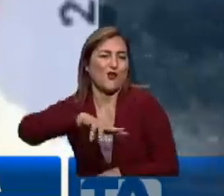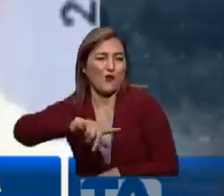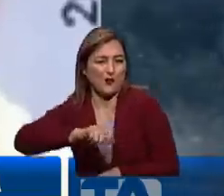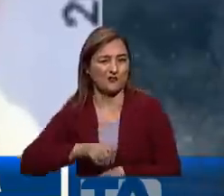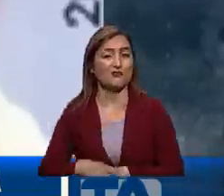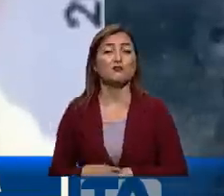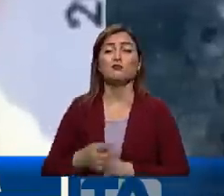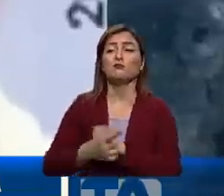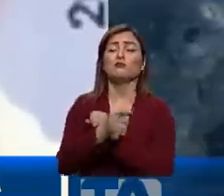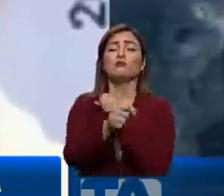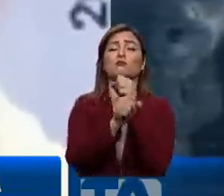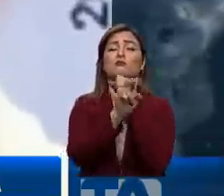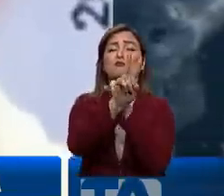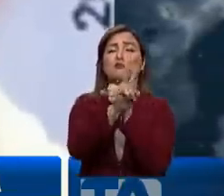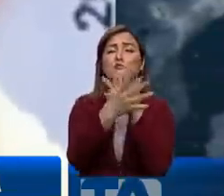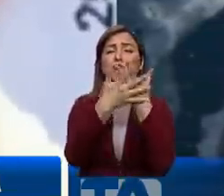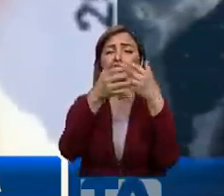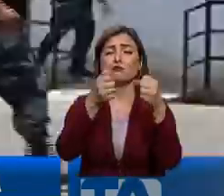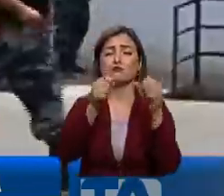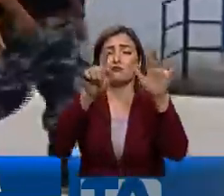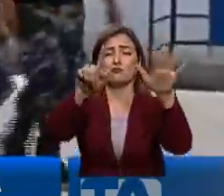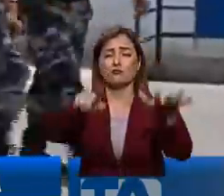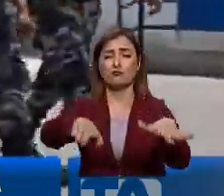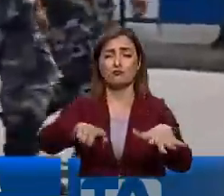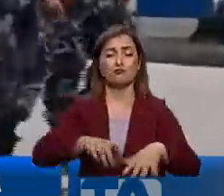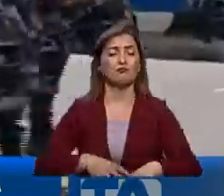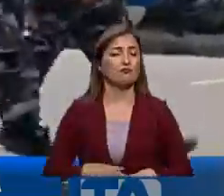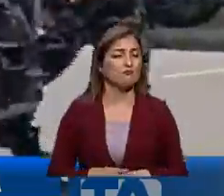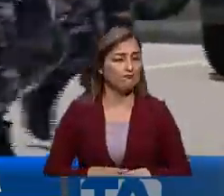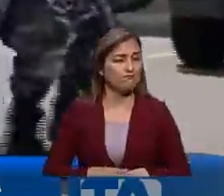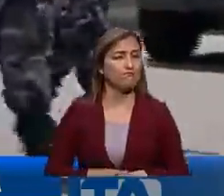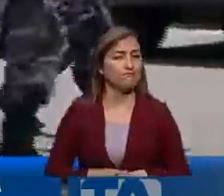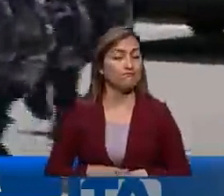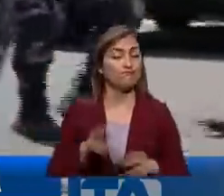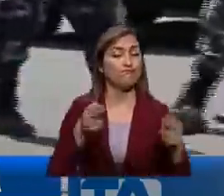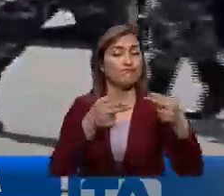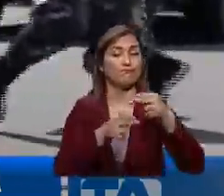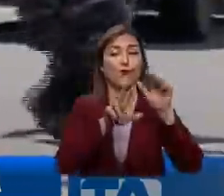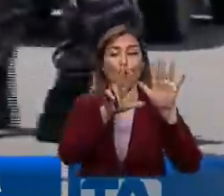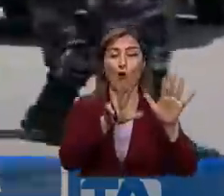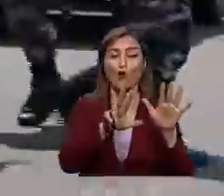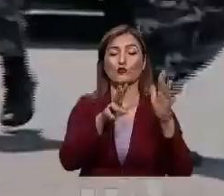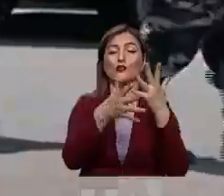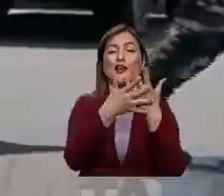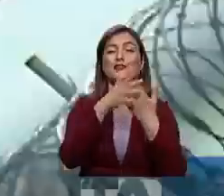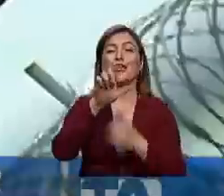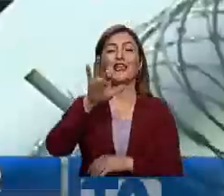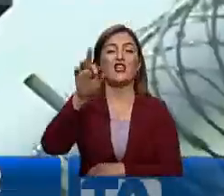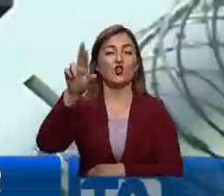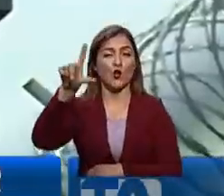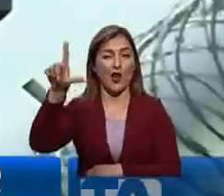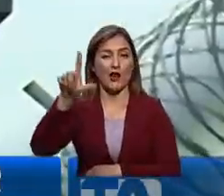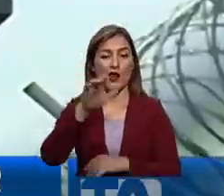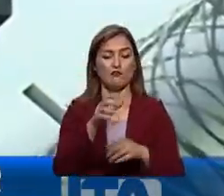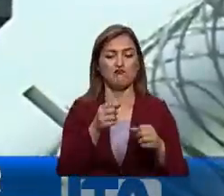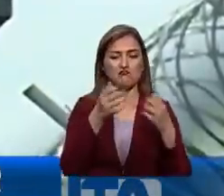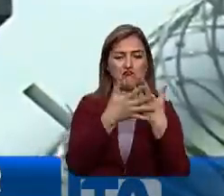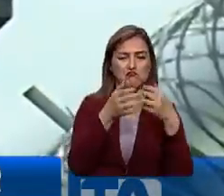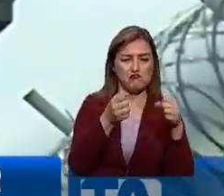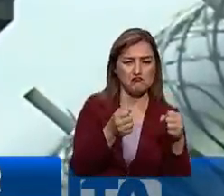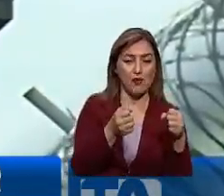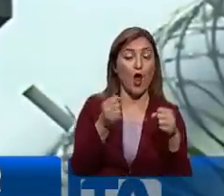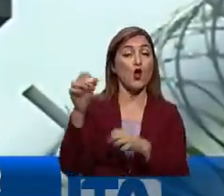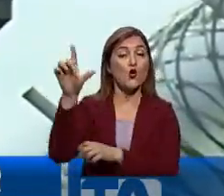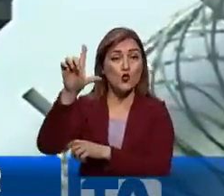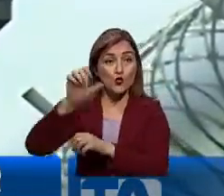Fue condenado a 2 años y 6 meses de prisión, pena que cumplía en el pabellón 8 de la penitenciaría del Litoral. Sin embargo, este lunes